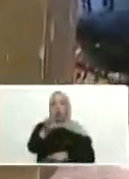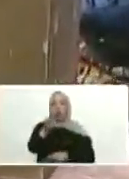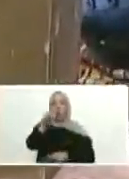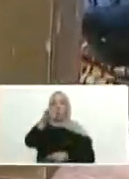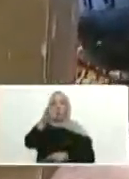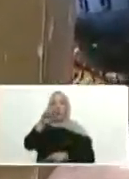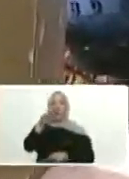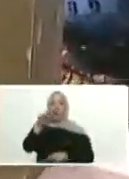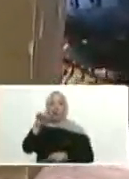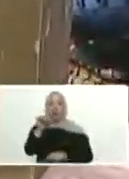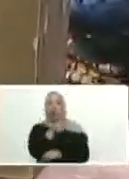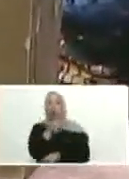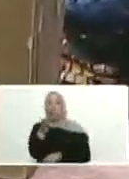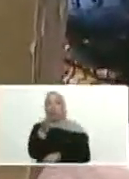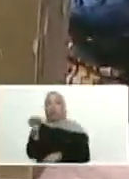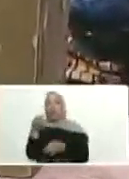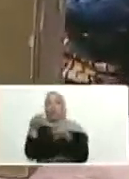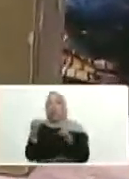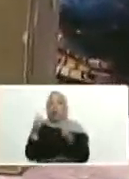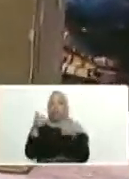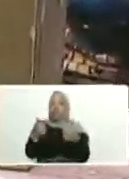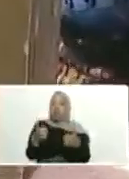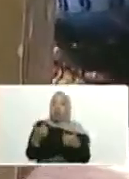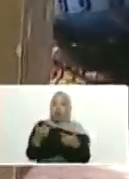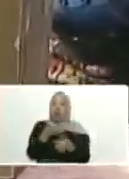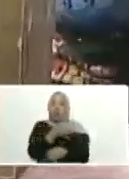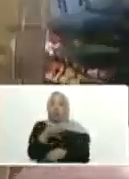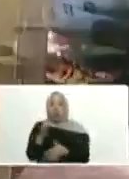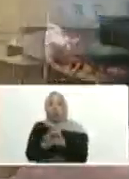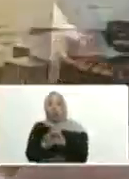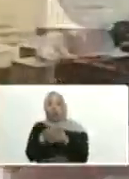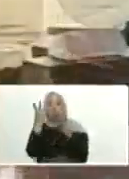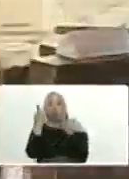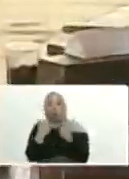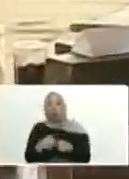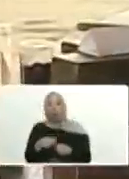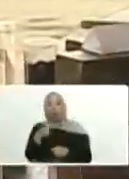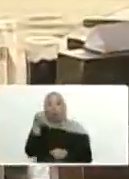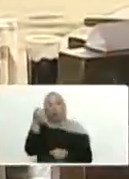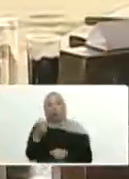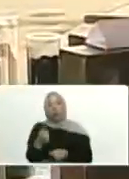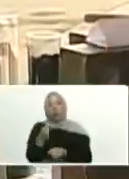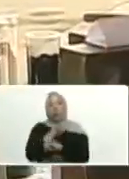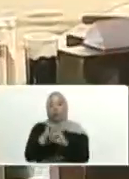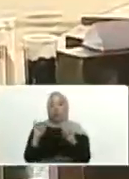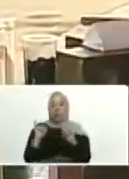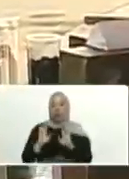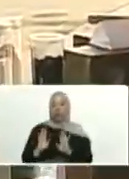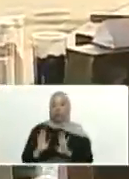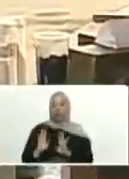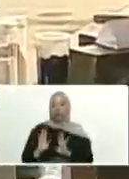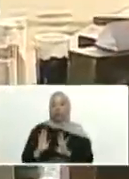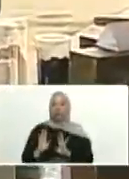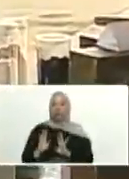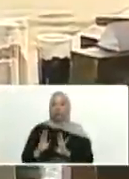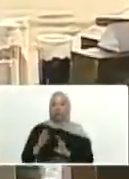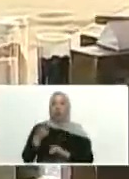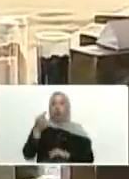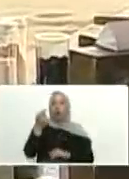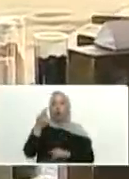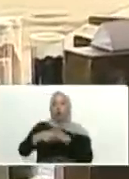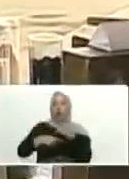esto tiene que estar en perfecta armonía presidente perfecto para culminar con la producción de